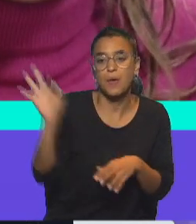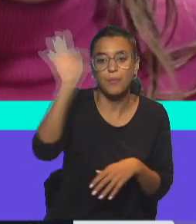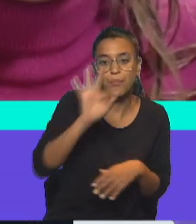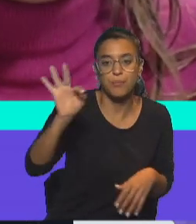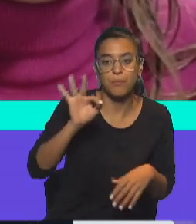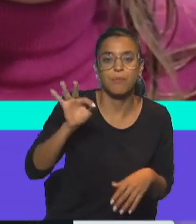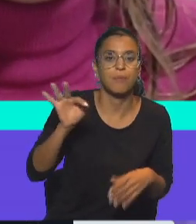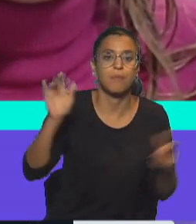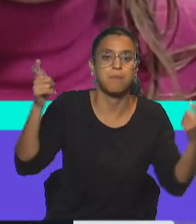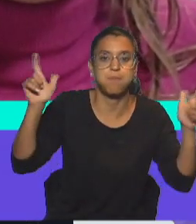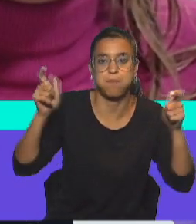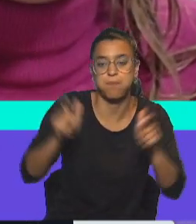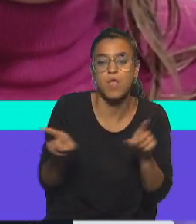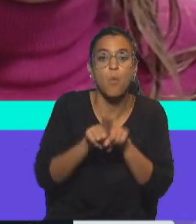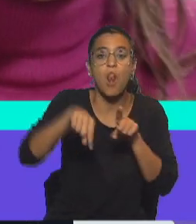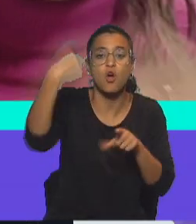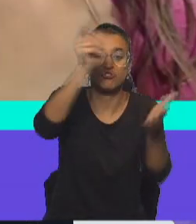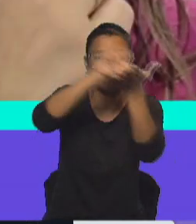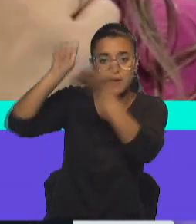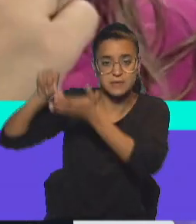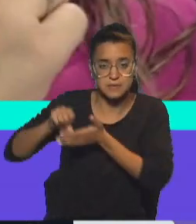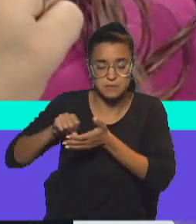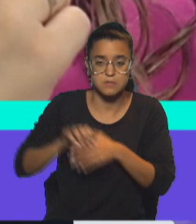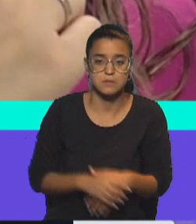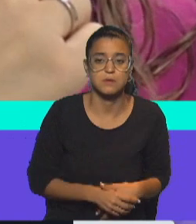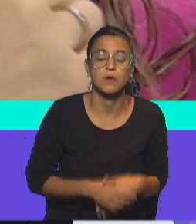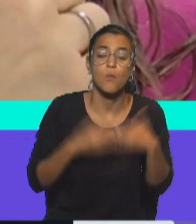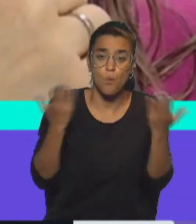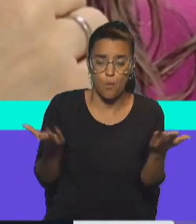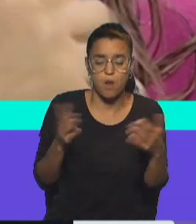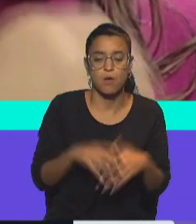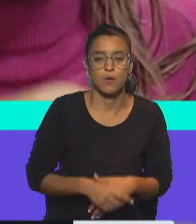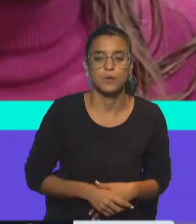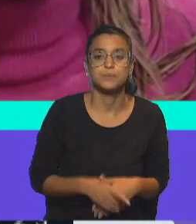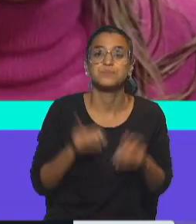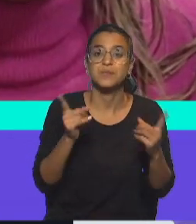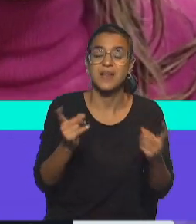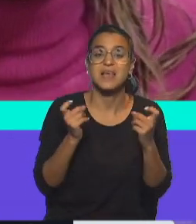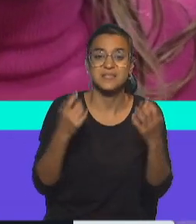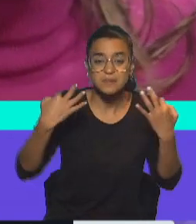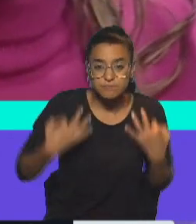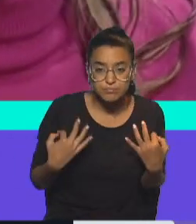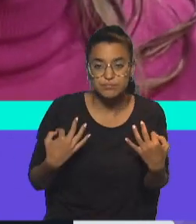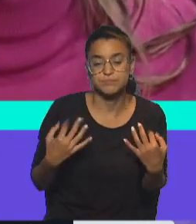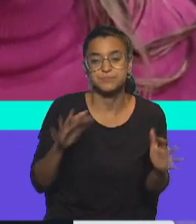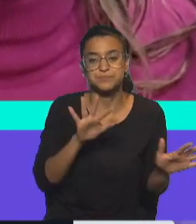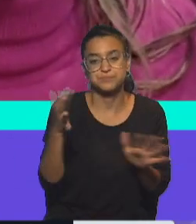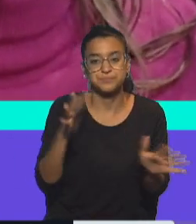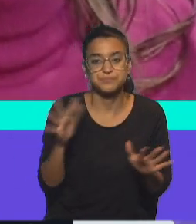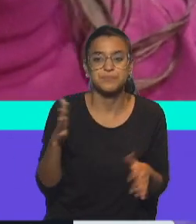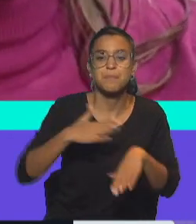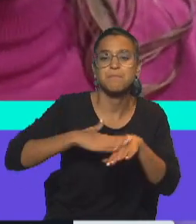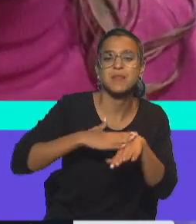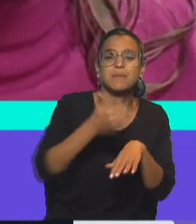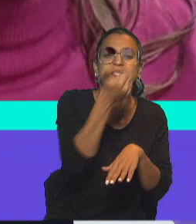empiece a descender como en otros puntos del mundo? Bueno, se necesita llegar más o menos al mínimo